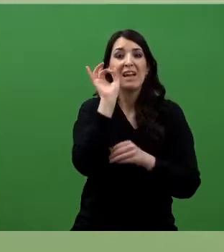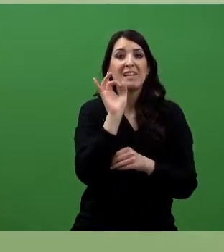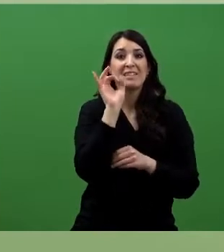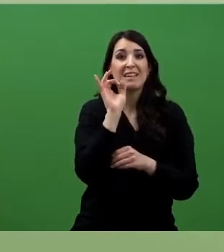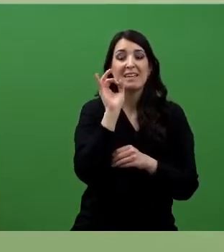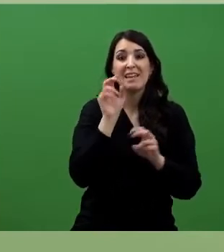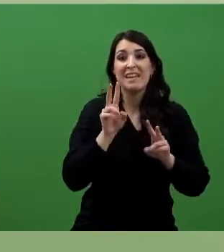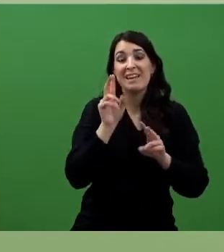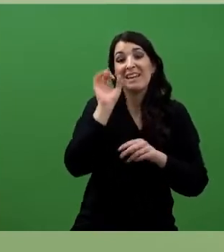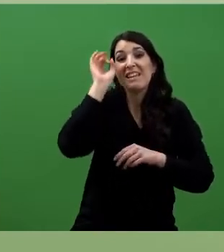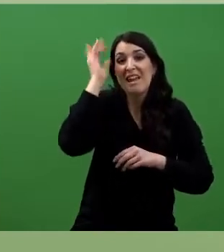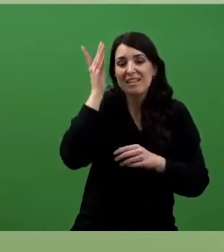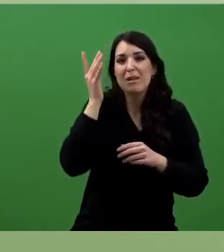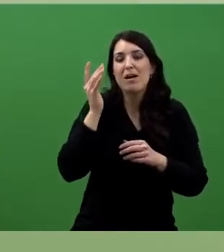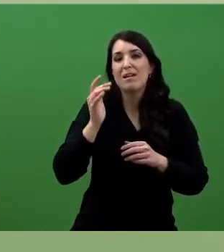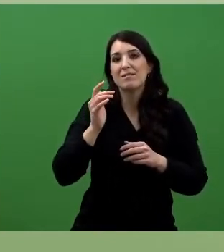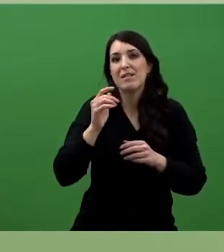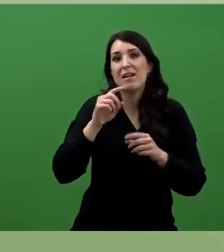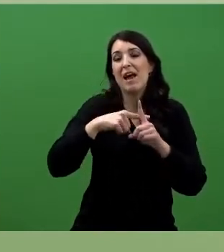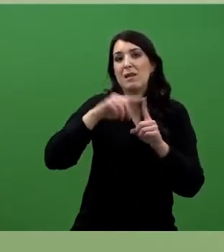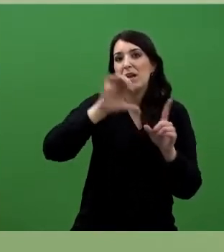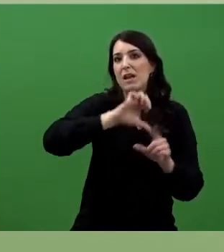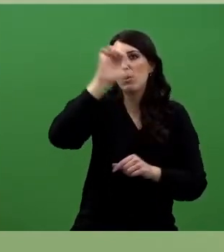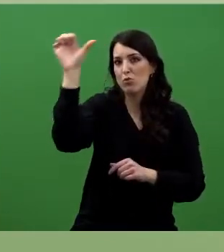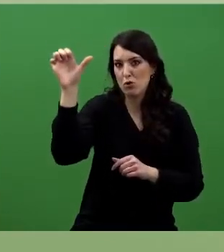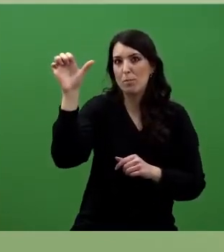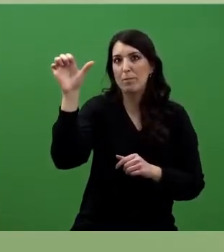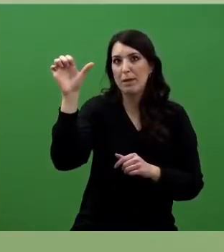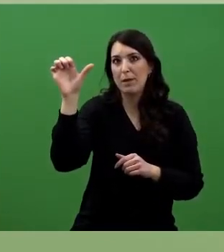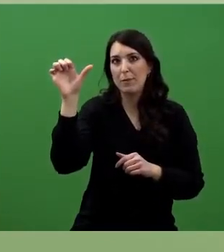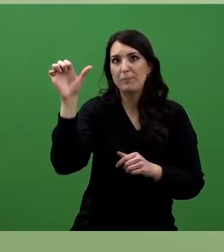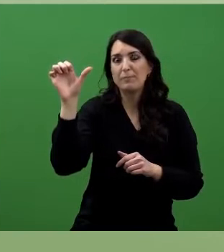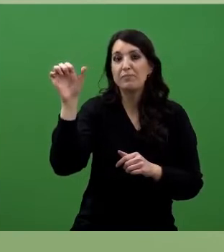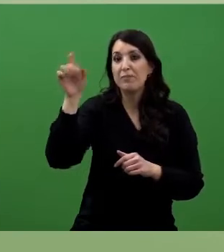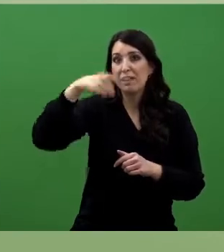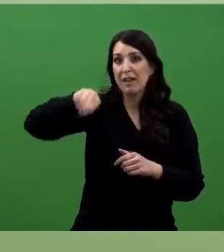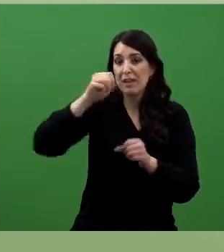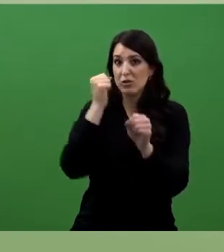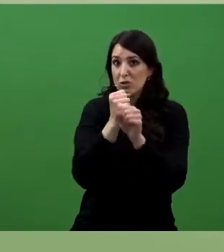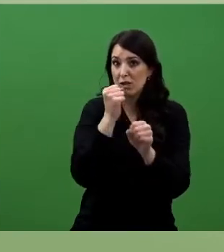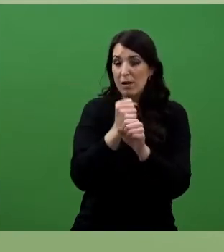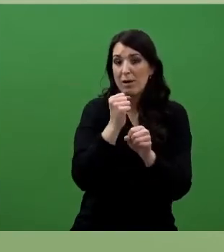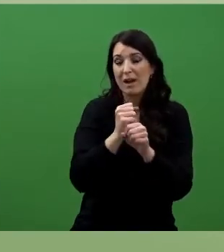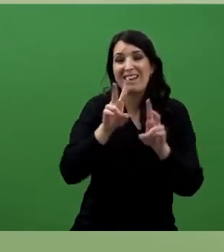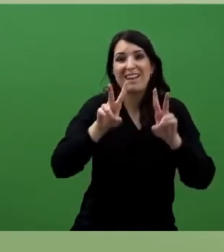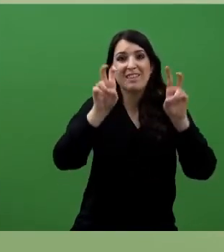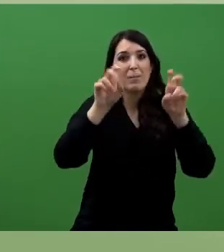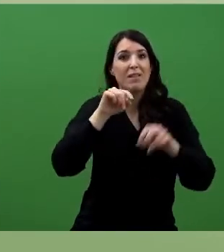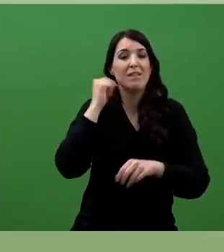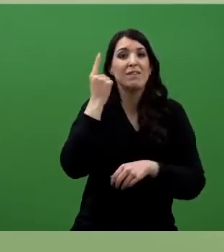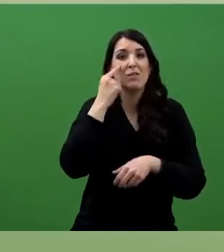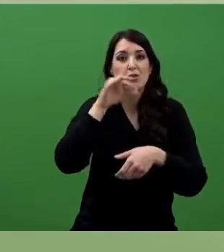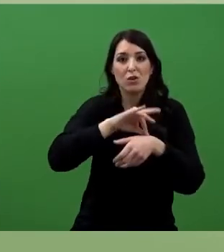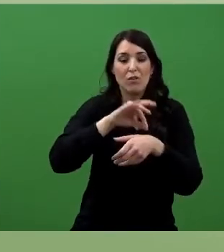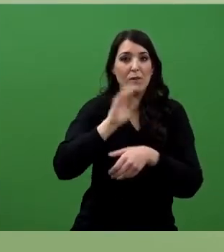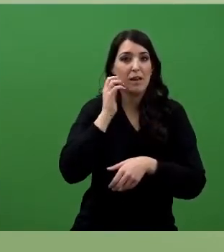principalmente a nivel europeo, que están trabajando, principalmente me voy a enfocar mucho en el diagnóstico de